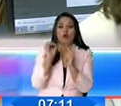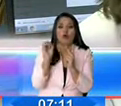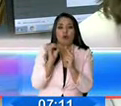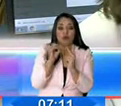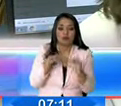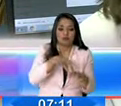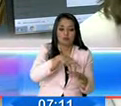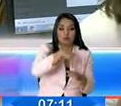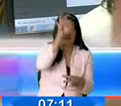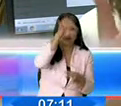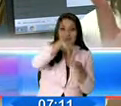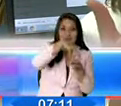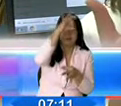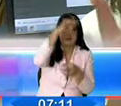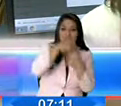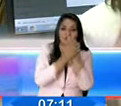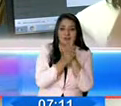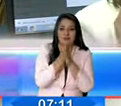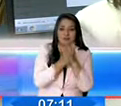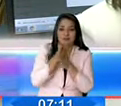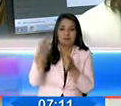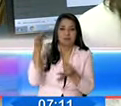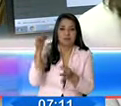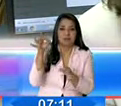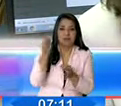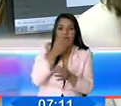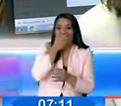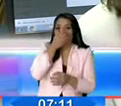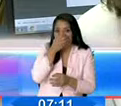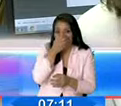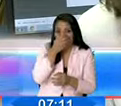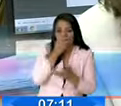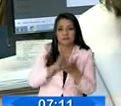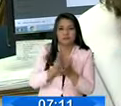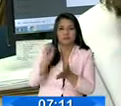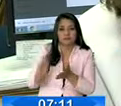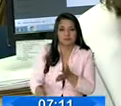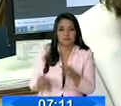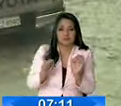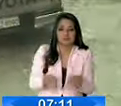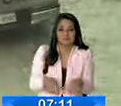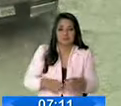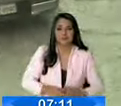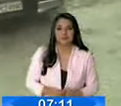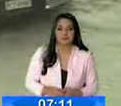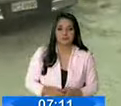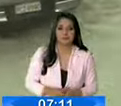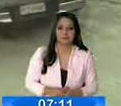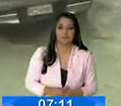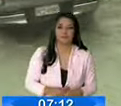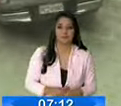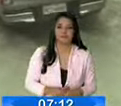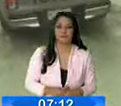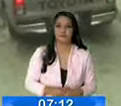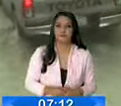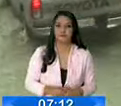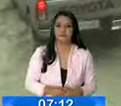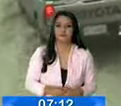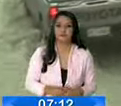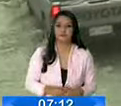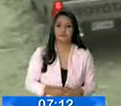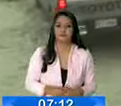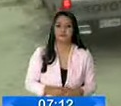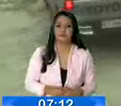toallas de papel al momento de soplarlos la nariz. En Quito informó Adriana